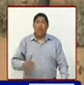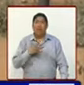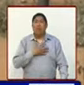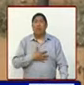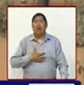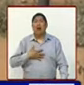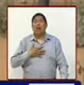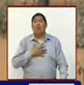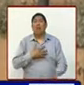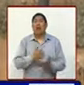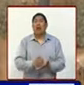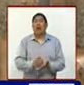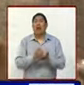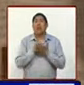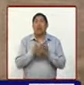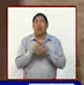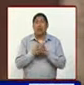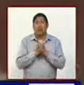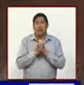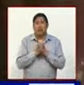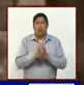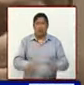Por favor, pido ayuda.